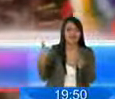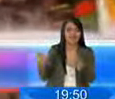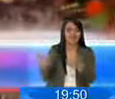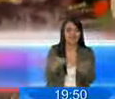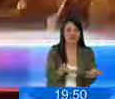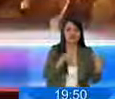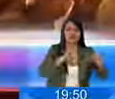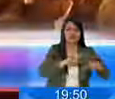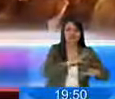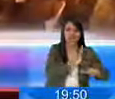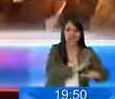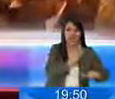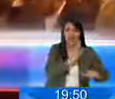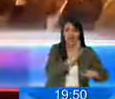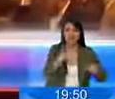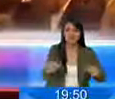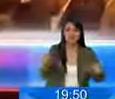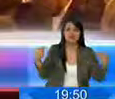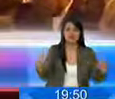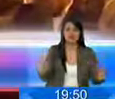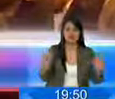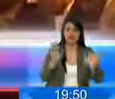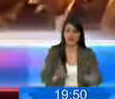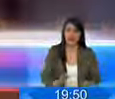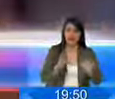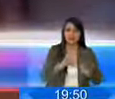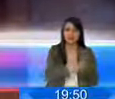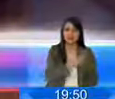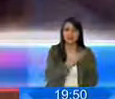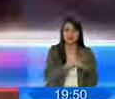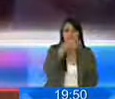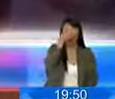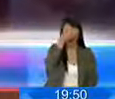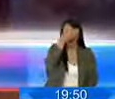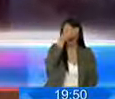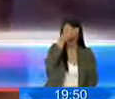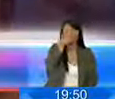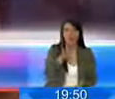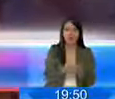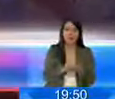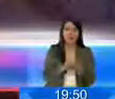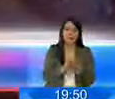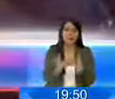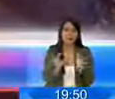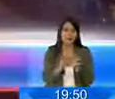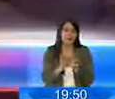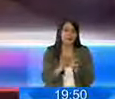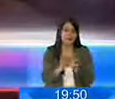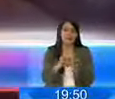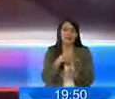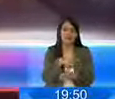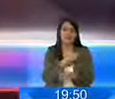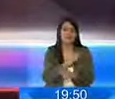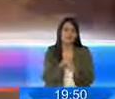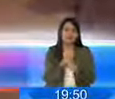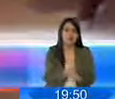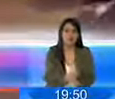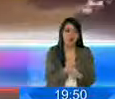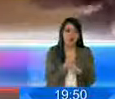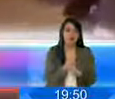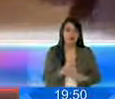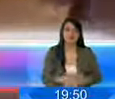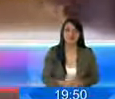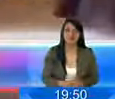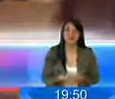del mal. Aquí confluyen elementos propios de la religión católica, introducida durante la presencia hispánica, como